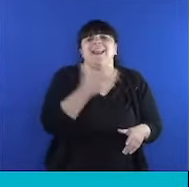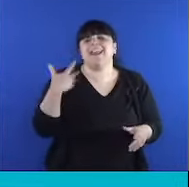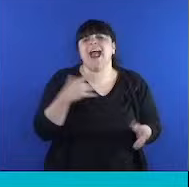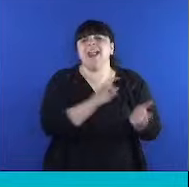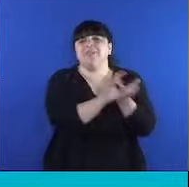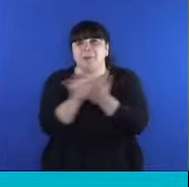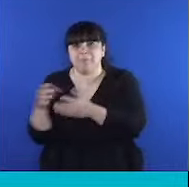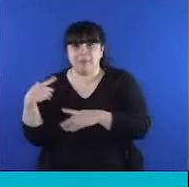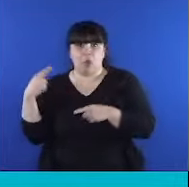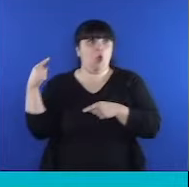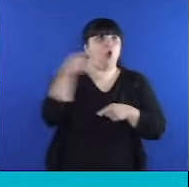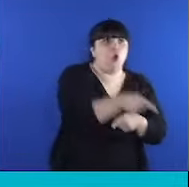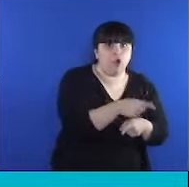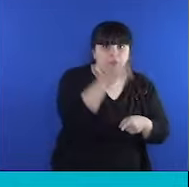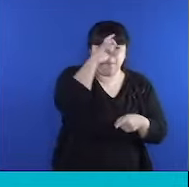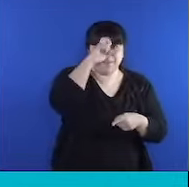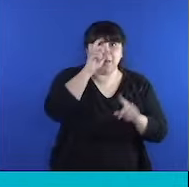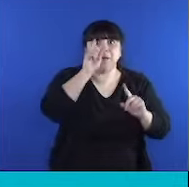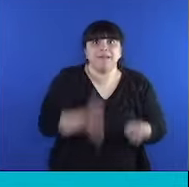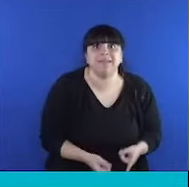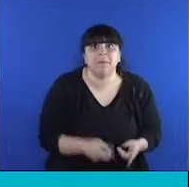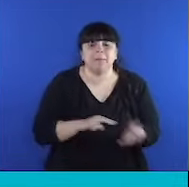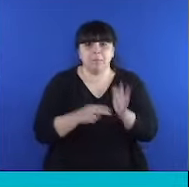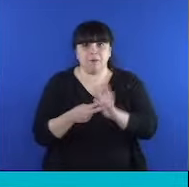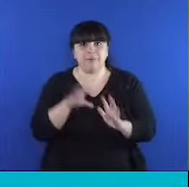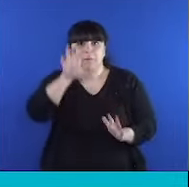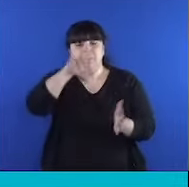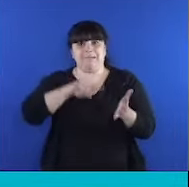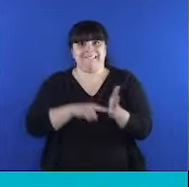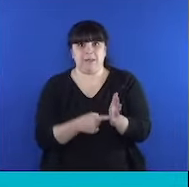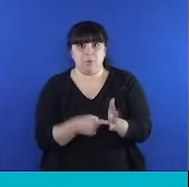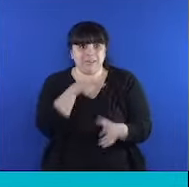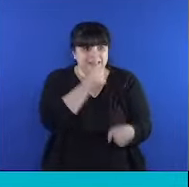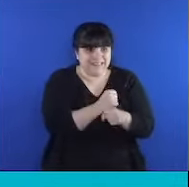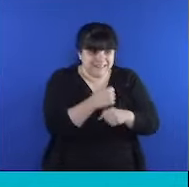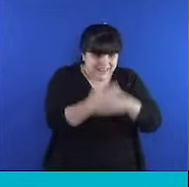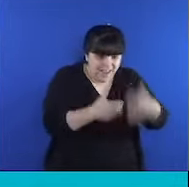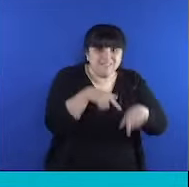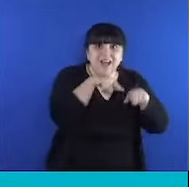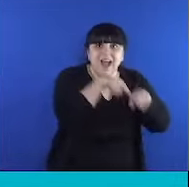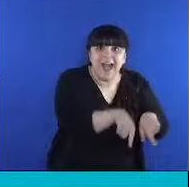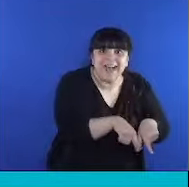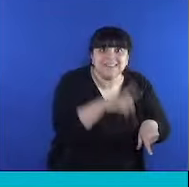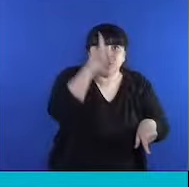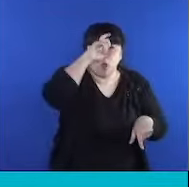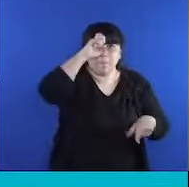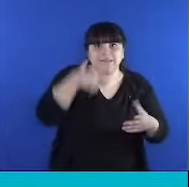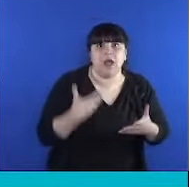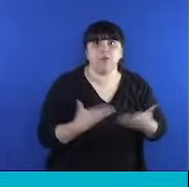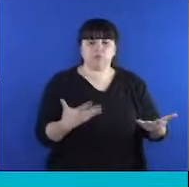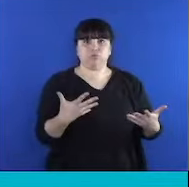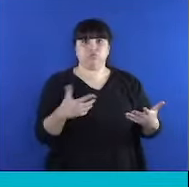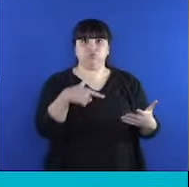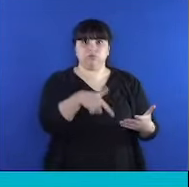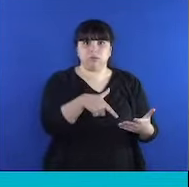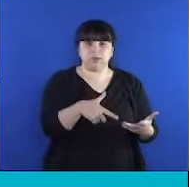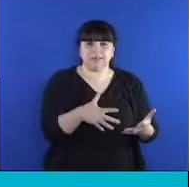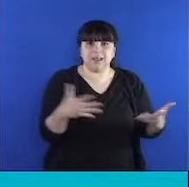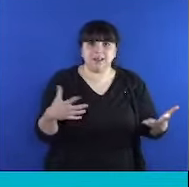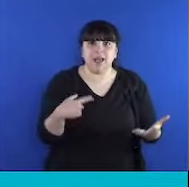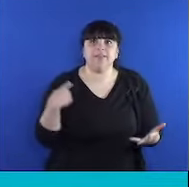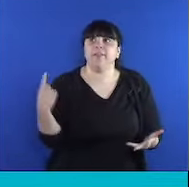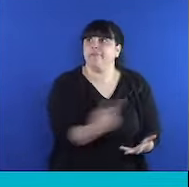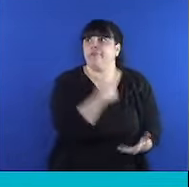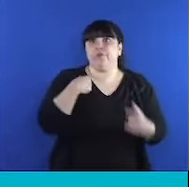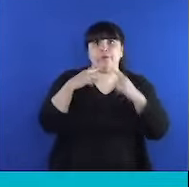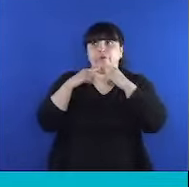es un problema para la provincia de Buenos Aires que se avance en la desarticulación del hospital de excelencia que es el Posadas. Entonces tenemos que estar todos